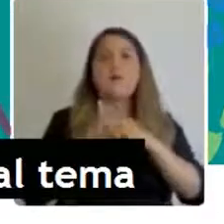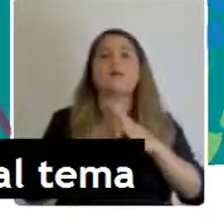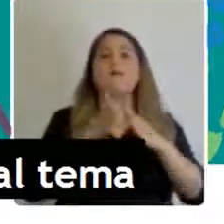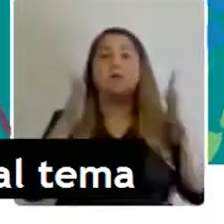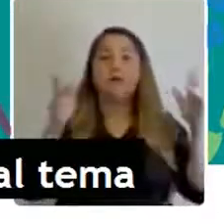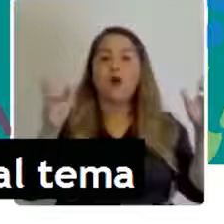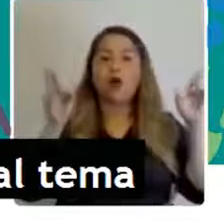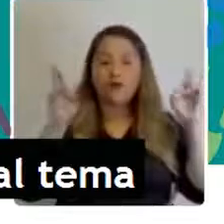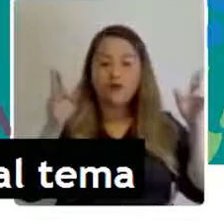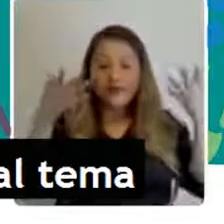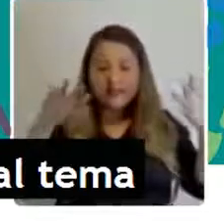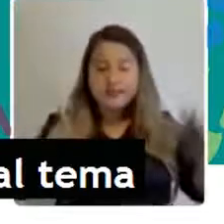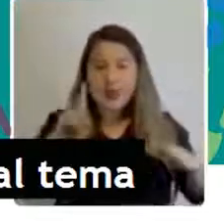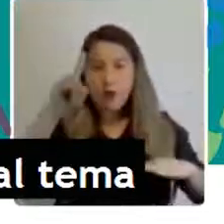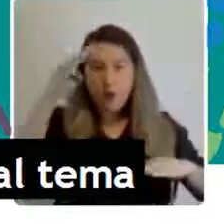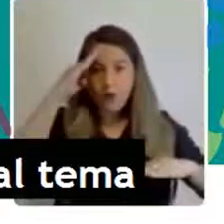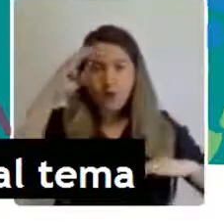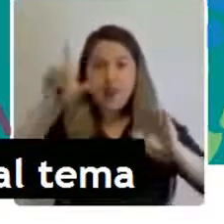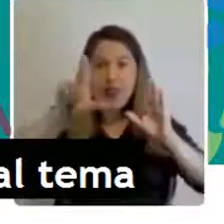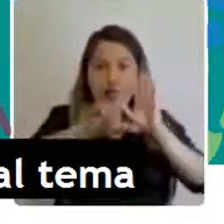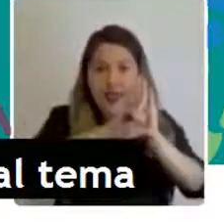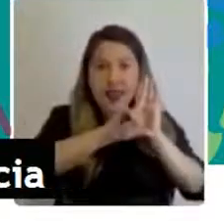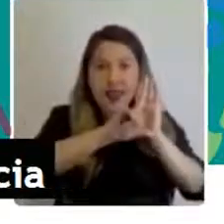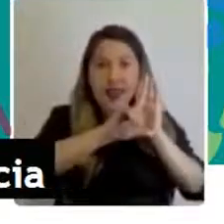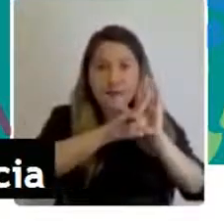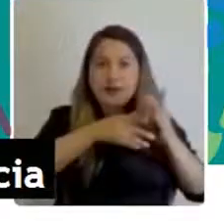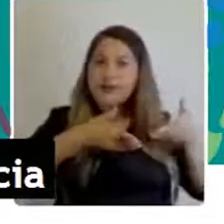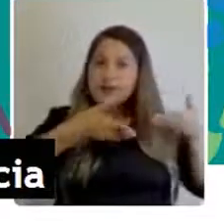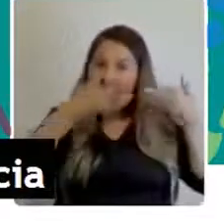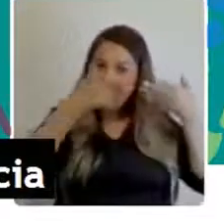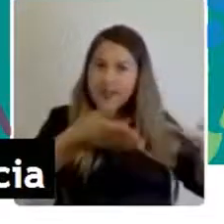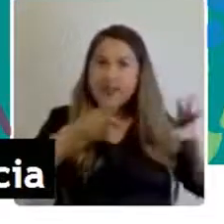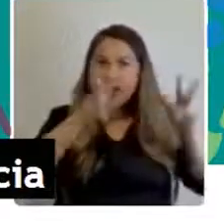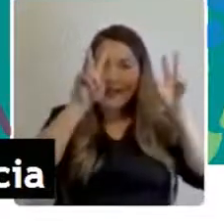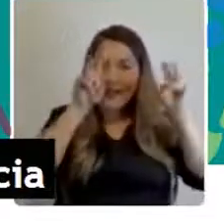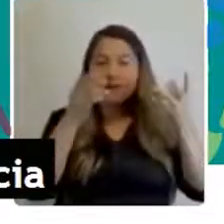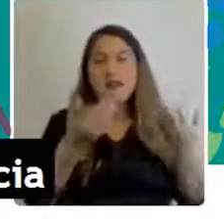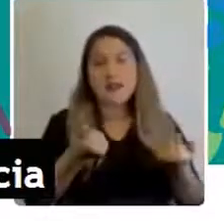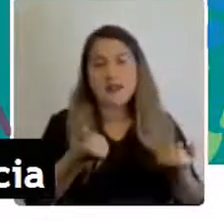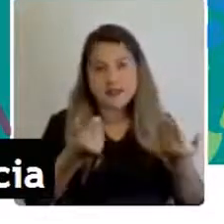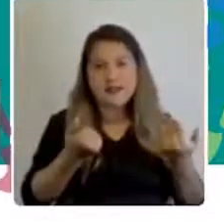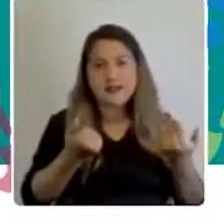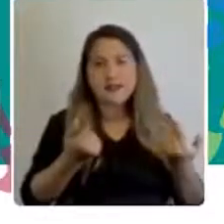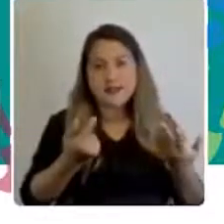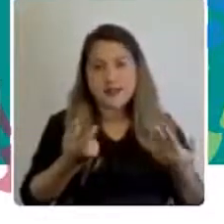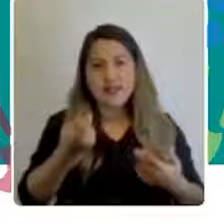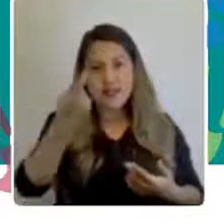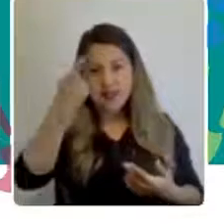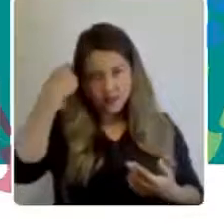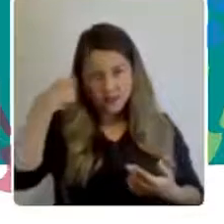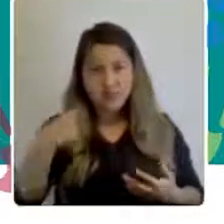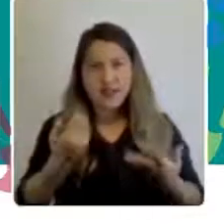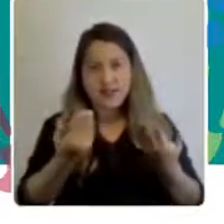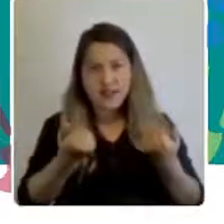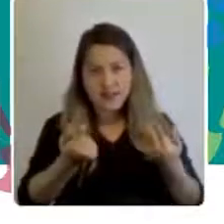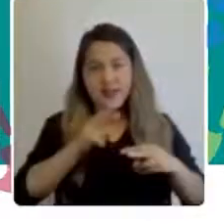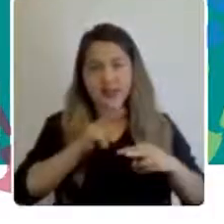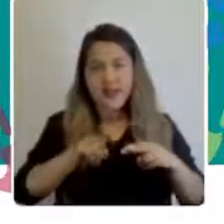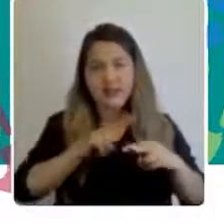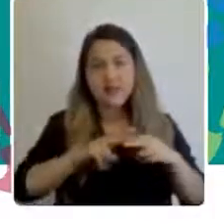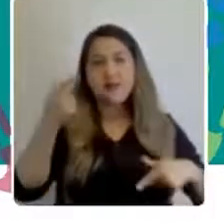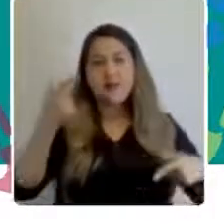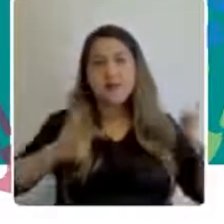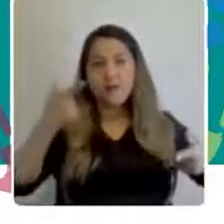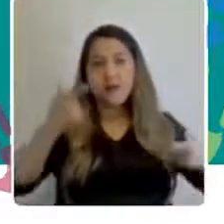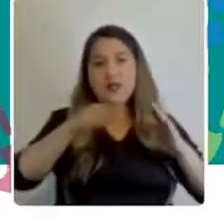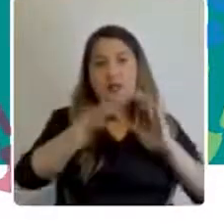legalmente establecido que dé relevancia al tema, a la necesidad de expandir la conciencia, a la necesidad de generar políticas públicas en esta